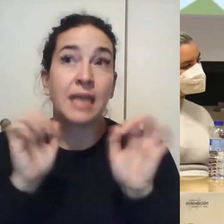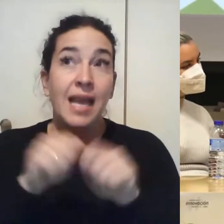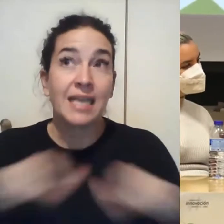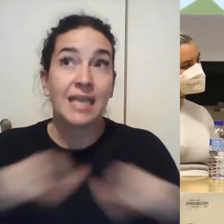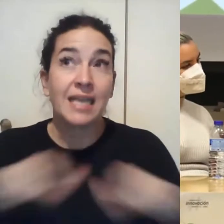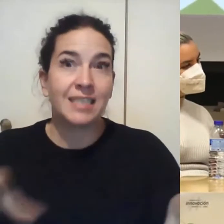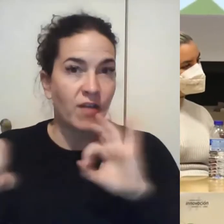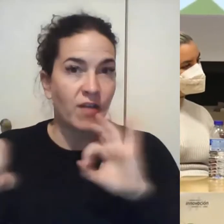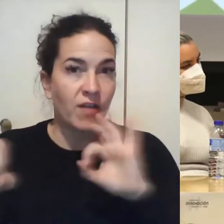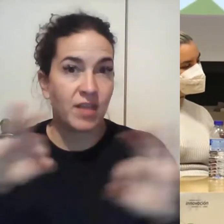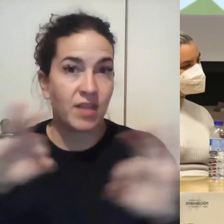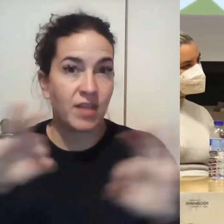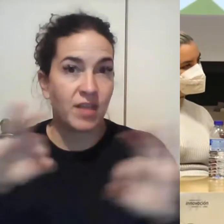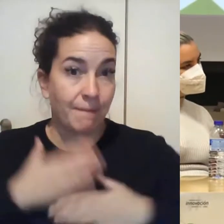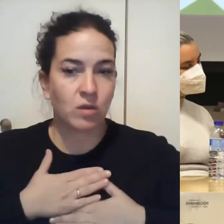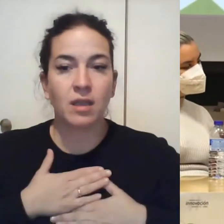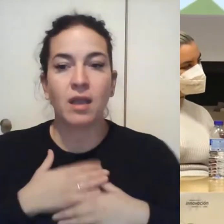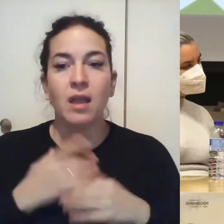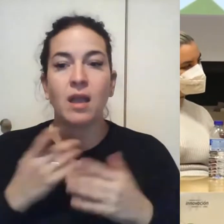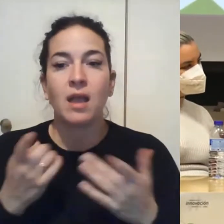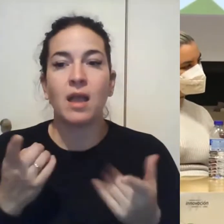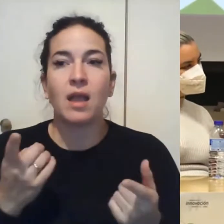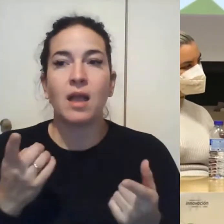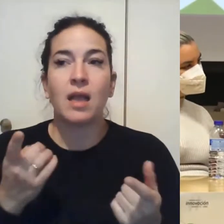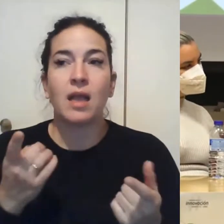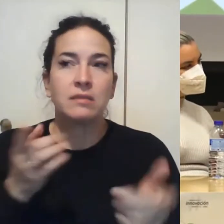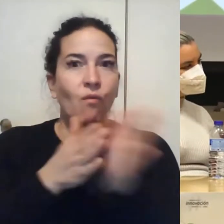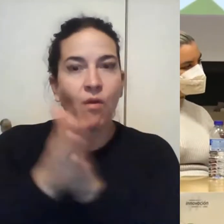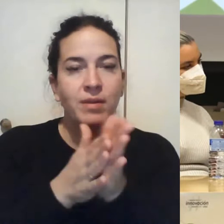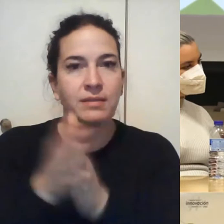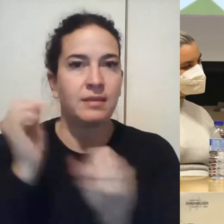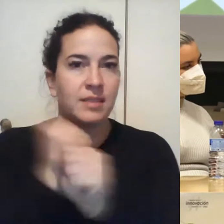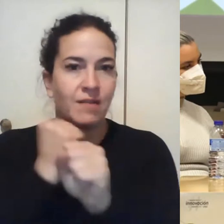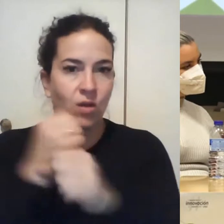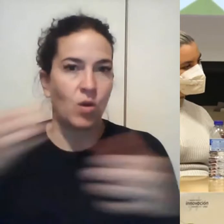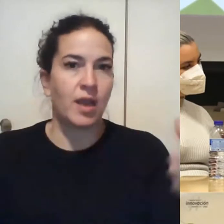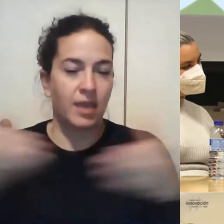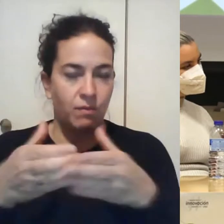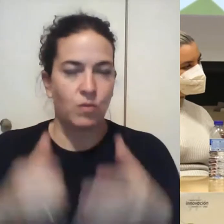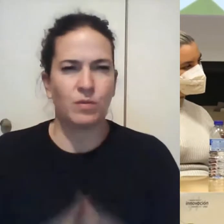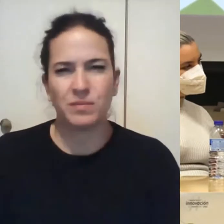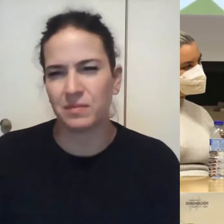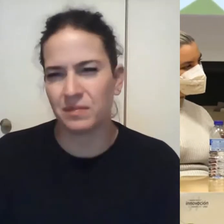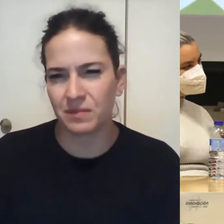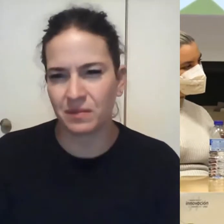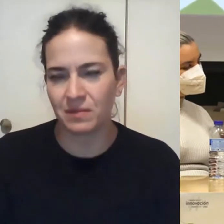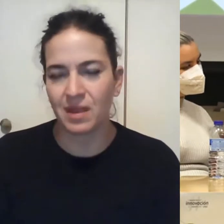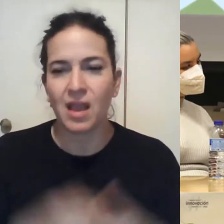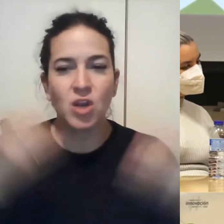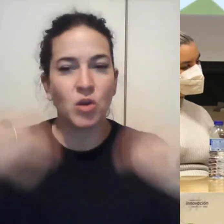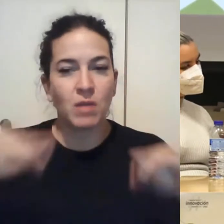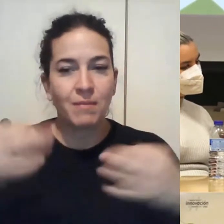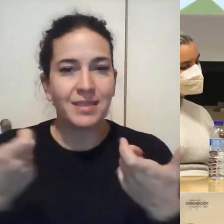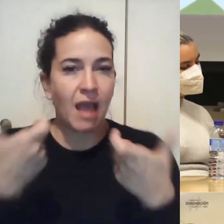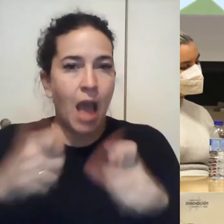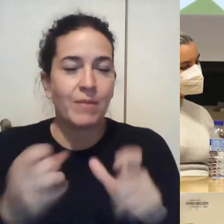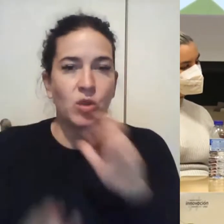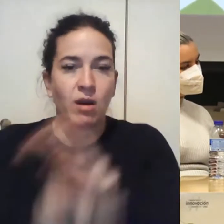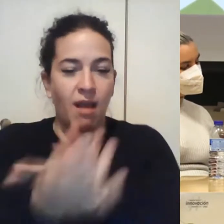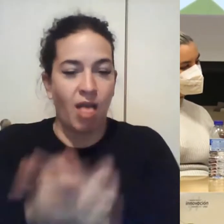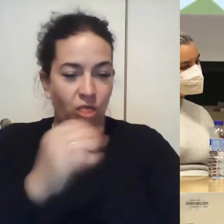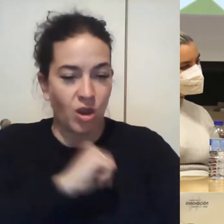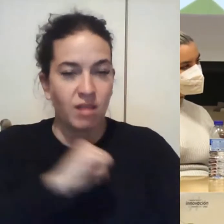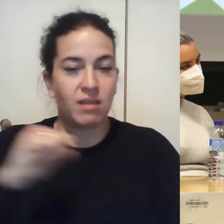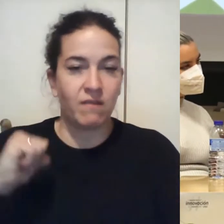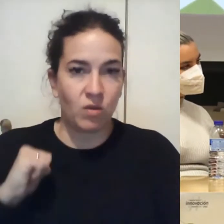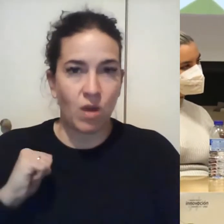hoy fundamental el trabajo en equipo. creación individual. Tenemos muchas veces